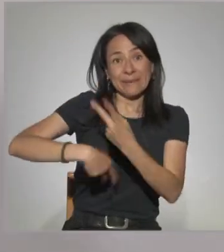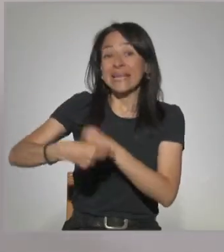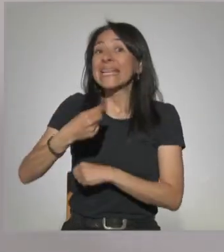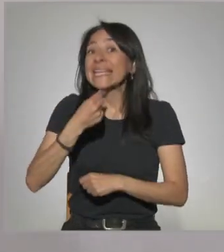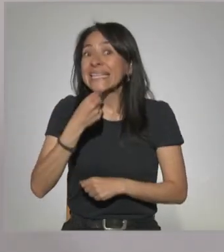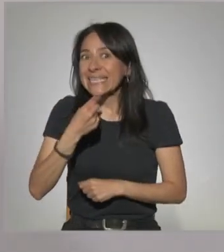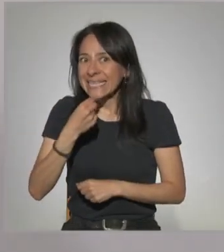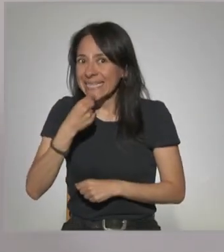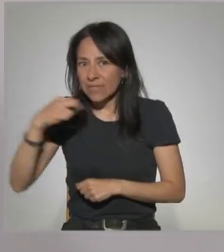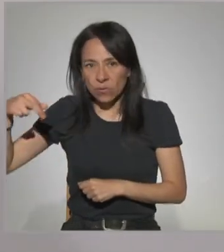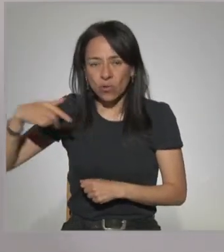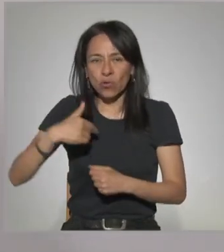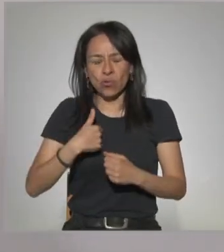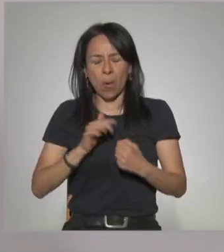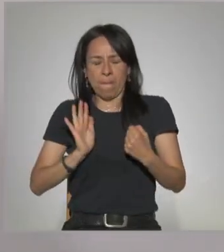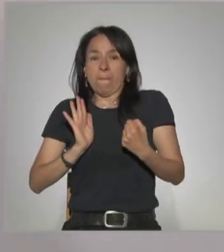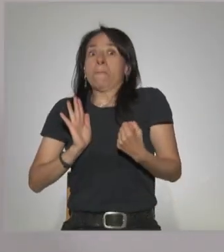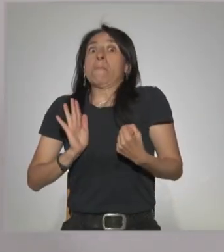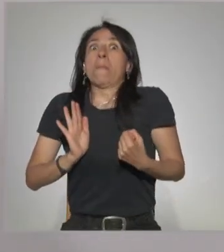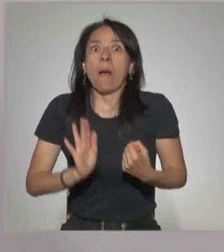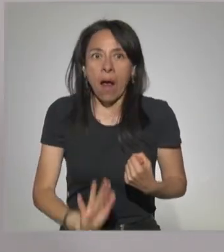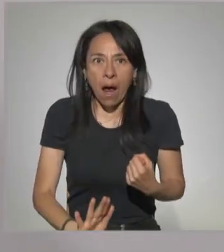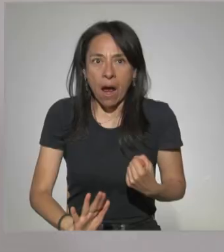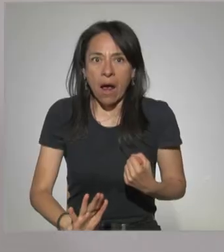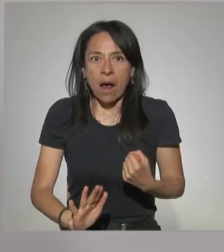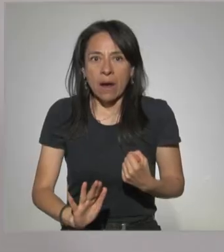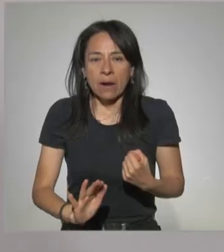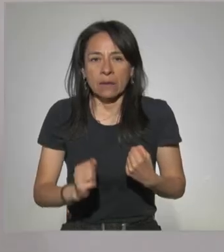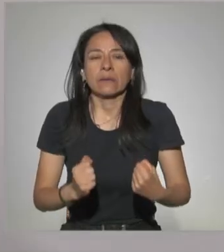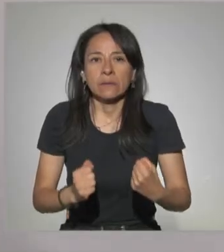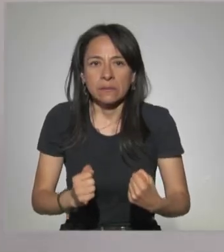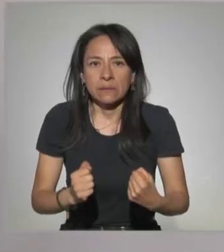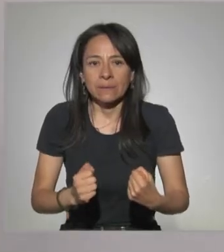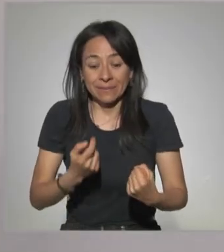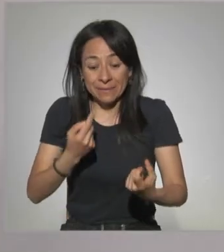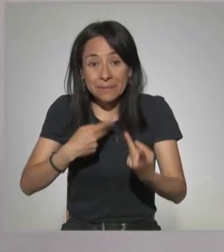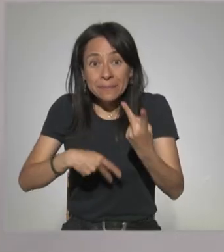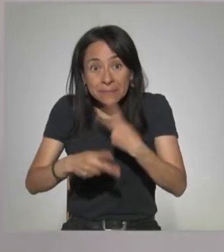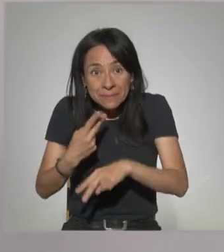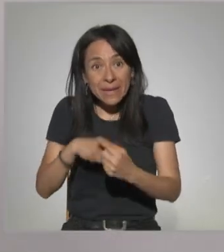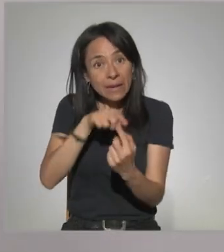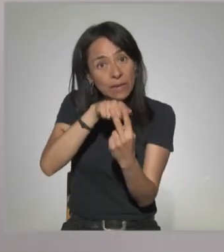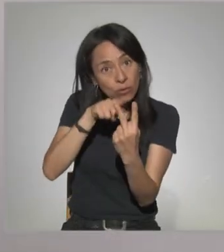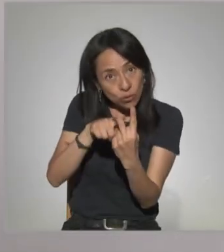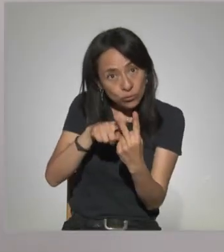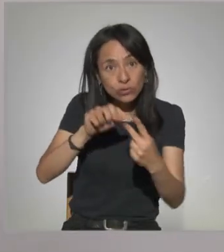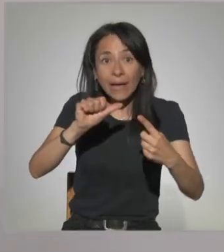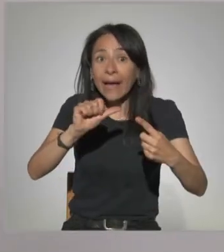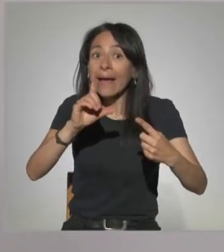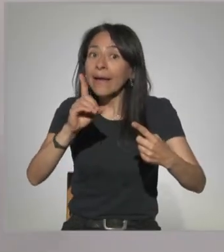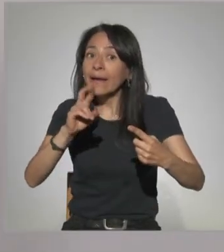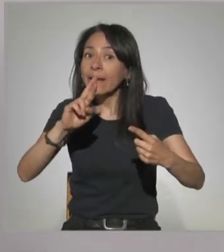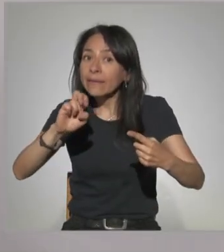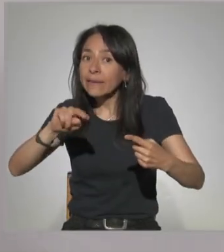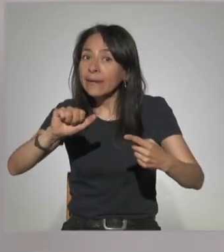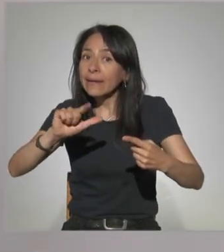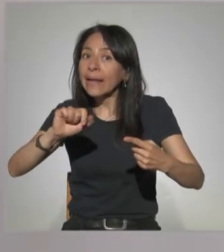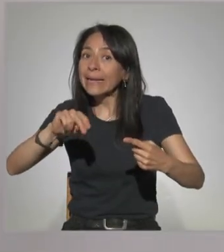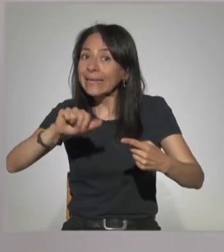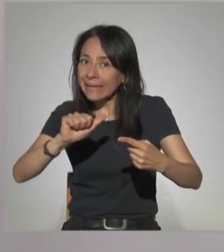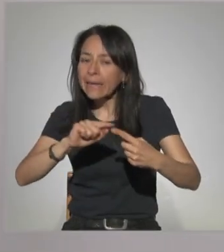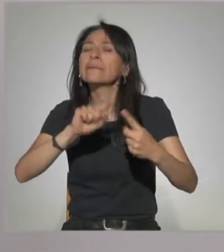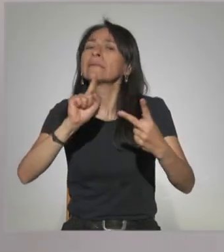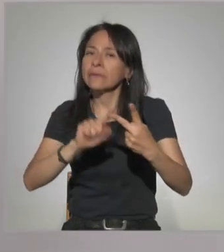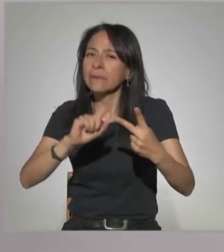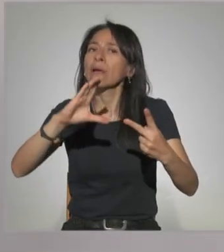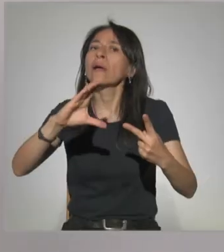inmediata. Lo que sucede es que secretamos adrenalina y cortisol, pero la adrenalina es